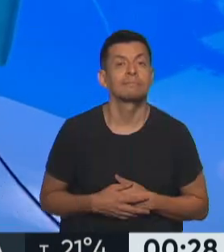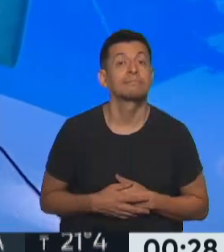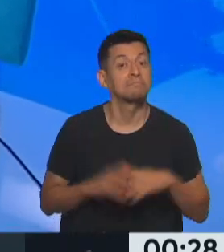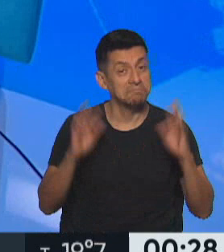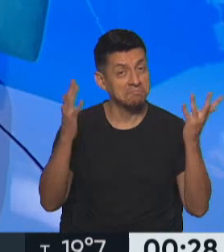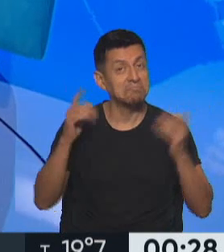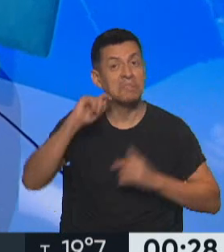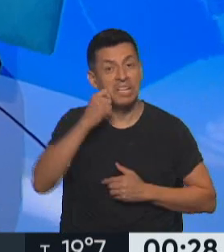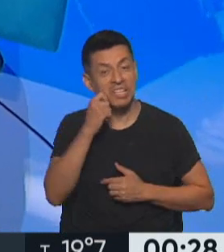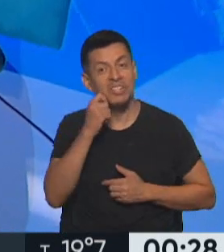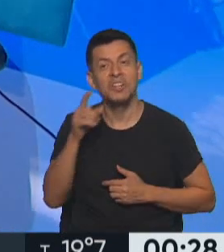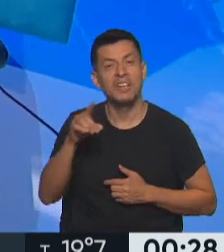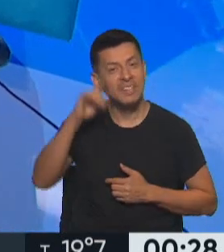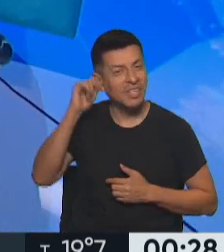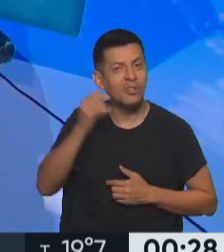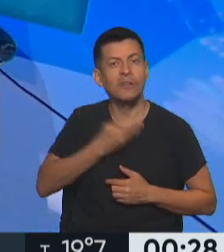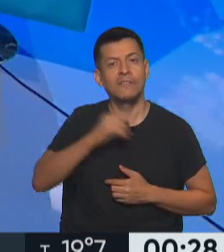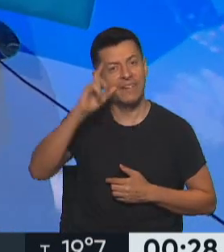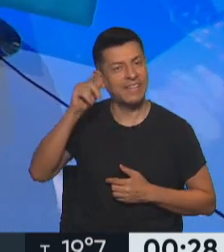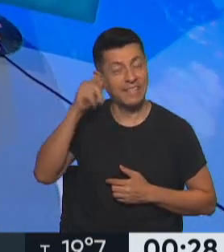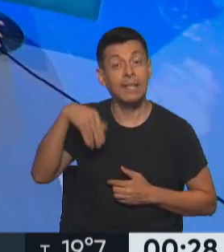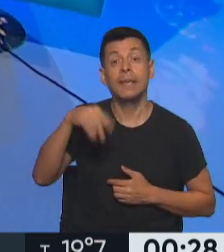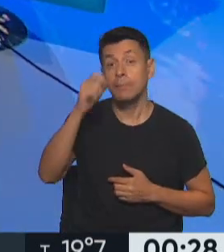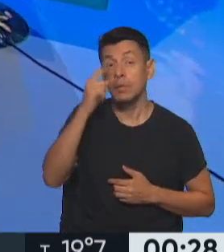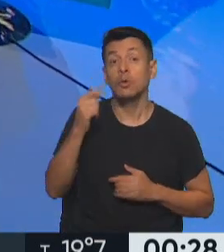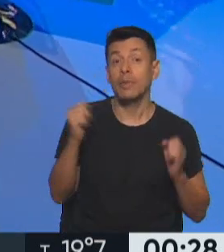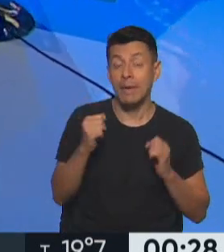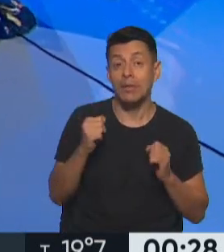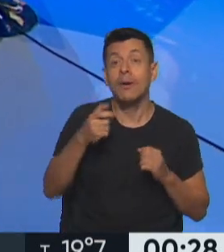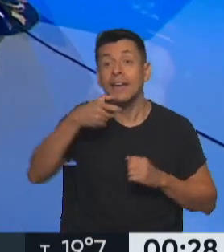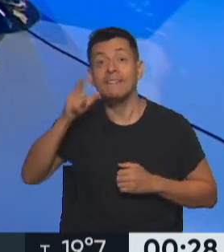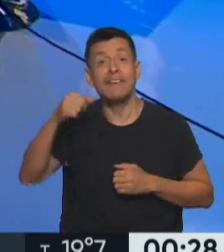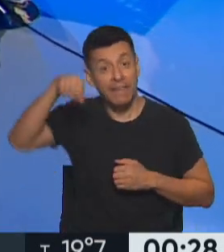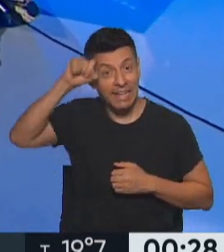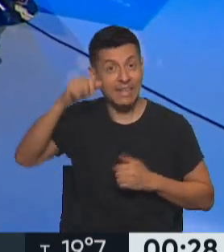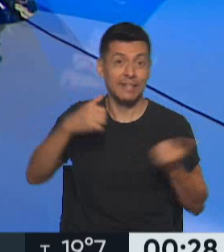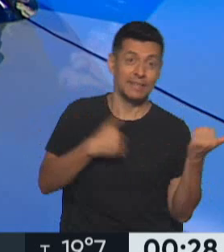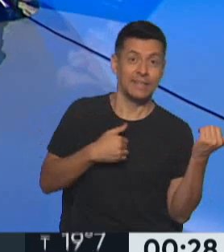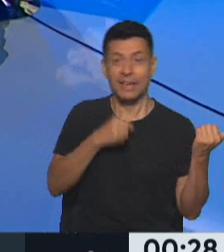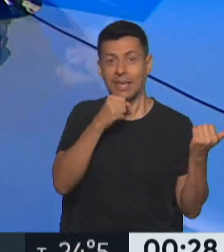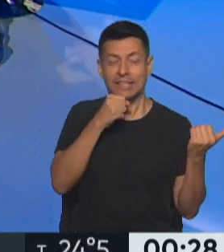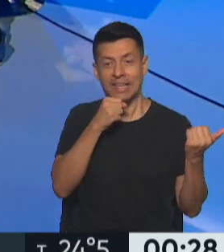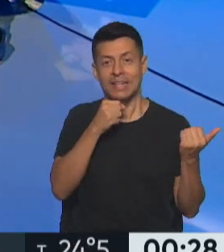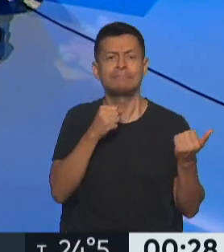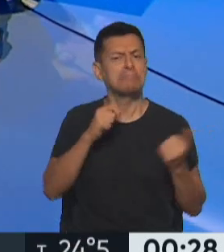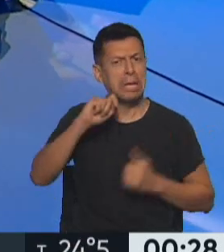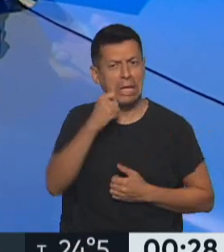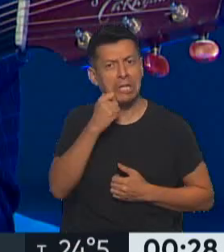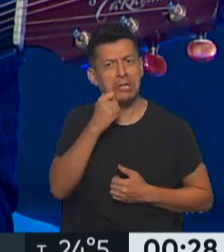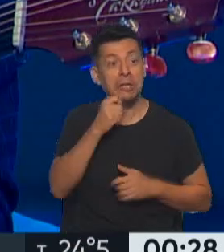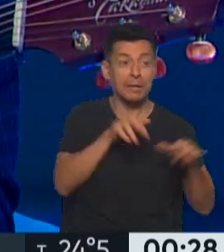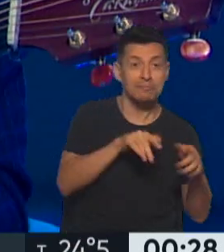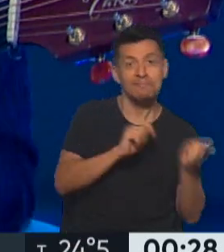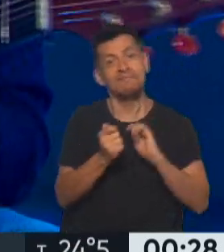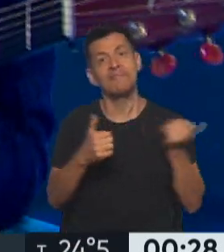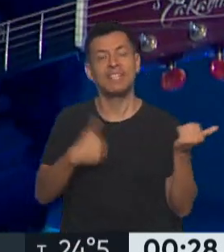Frenkel. Que va a estar tocando Diego el 21 de mayo en Café Berlín. ¡Hermoso! De algún modo. Y con guitarra. Y con guitarra, lo pasaste a guitarras. El 20